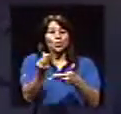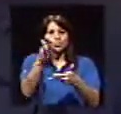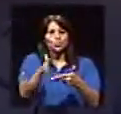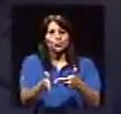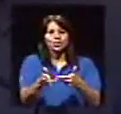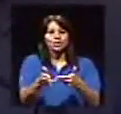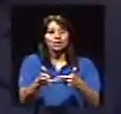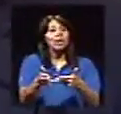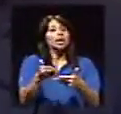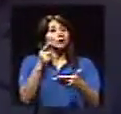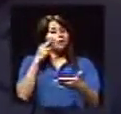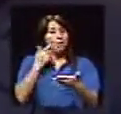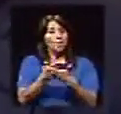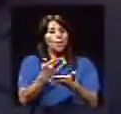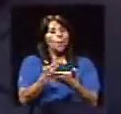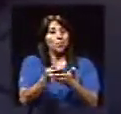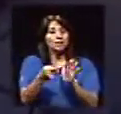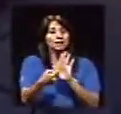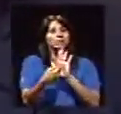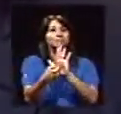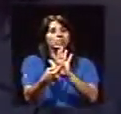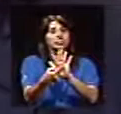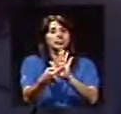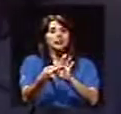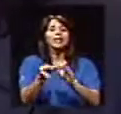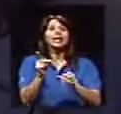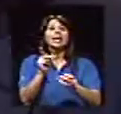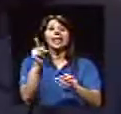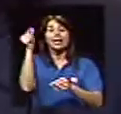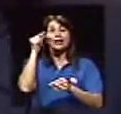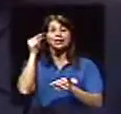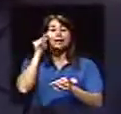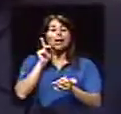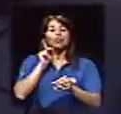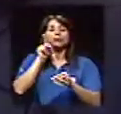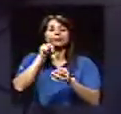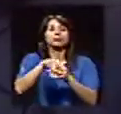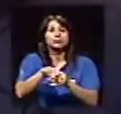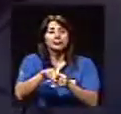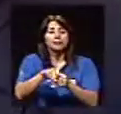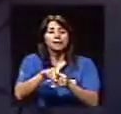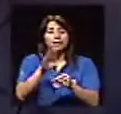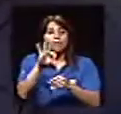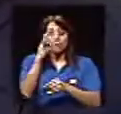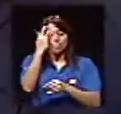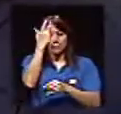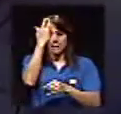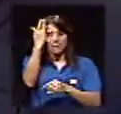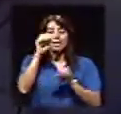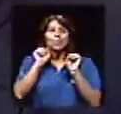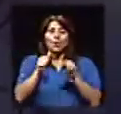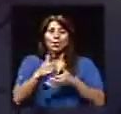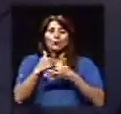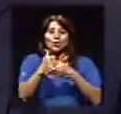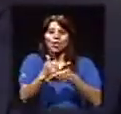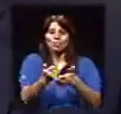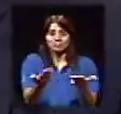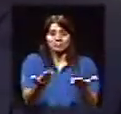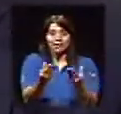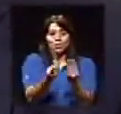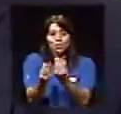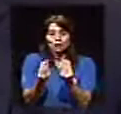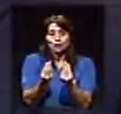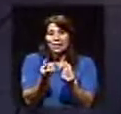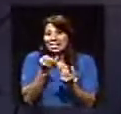buena muestra para evidenciar cómo la participación del Estado de manera inteligente puede ayudar a la producción. Si no